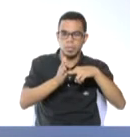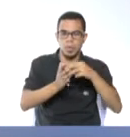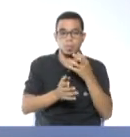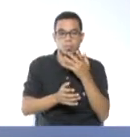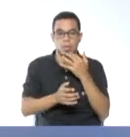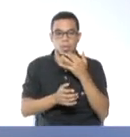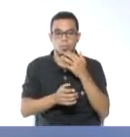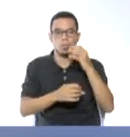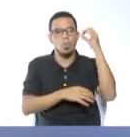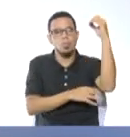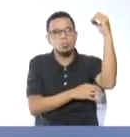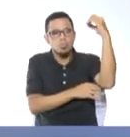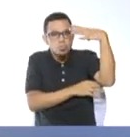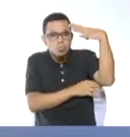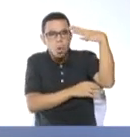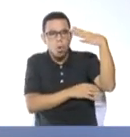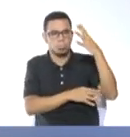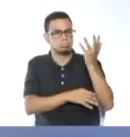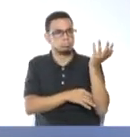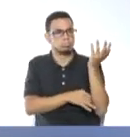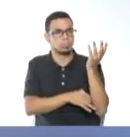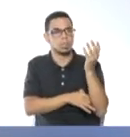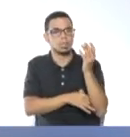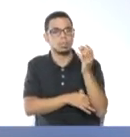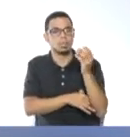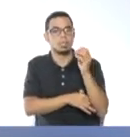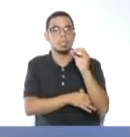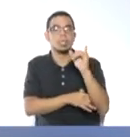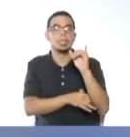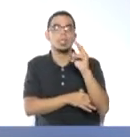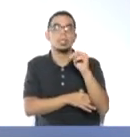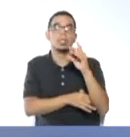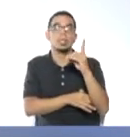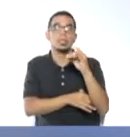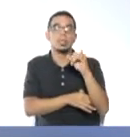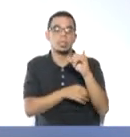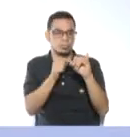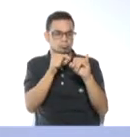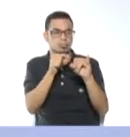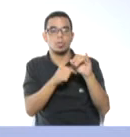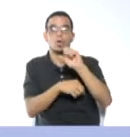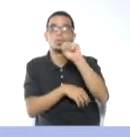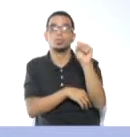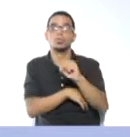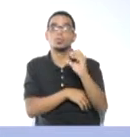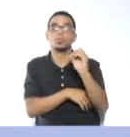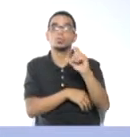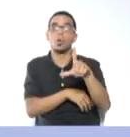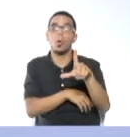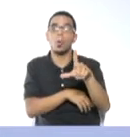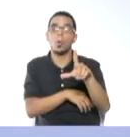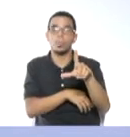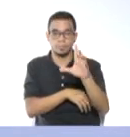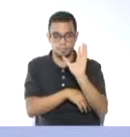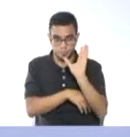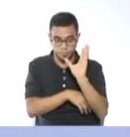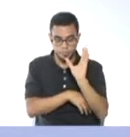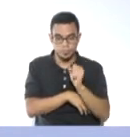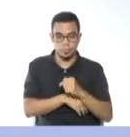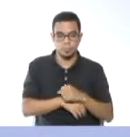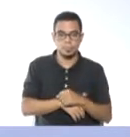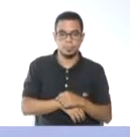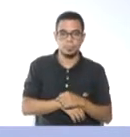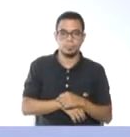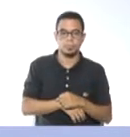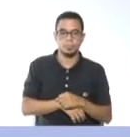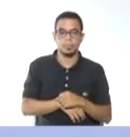Ok. Vamos a decirle un sol. En idioma inga sería indi. Ok. ¿Cómo lo aplicamos? Con el tejido. Este tejido significa